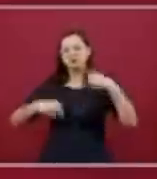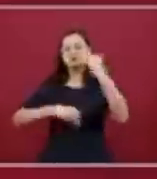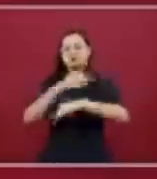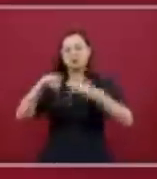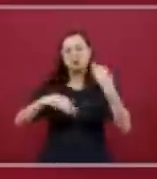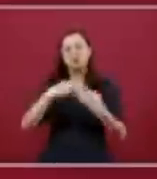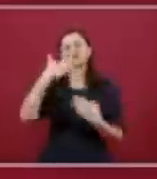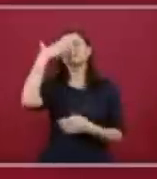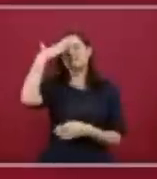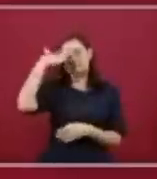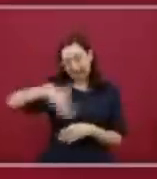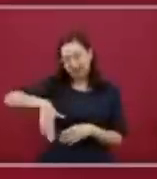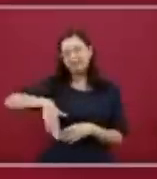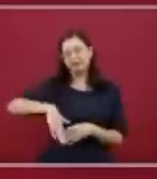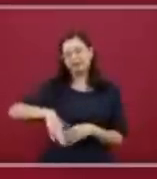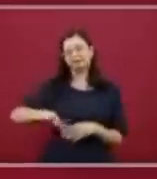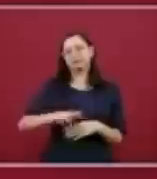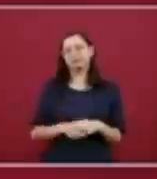se adquirieron